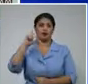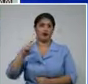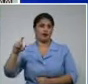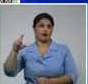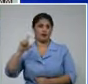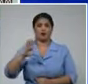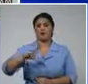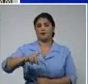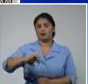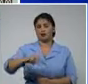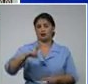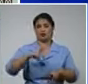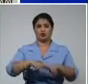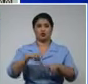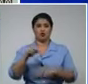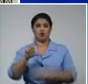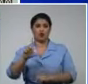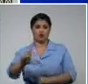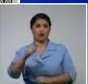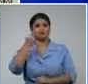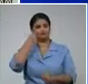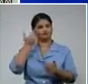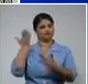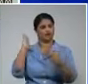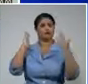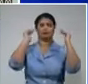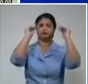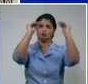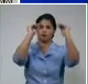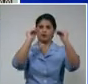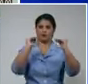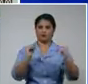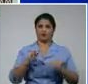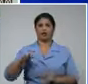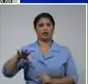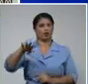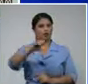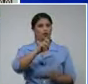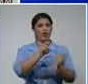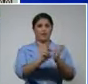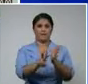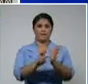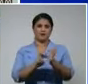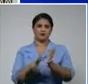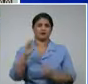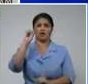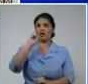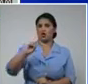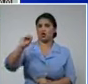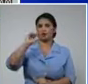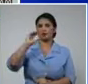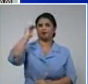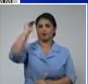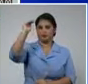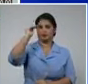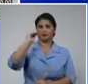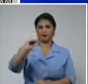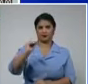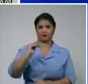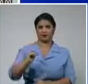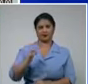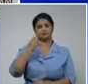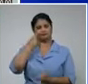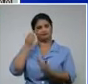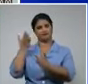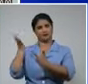Holguín y de ahí para abajo todas las provincias. Pero, reitero, hubo una representación de todas